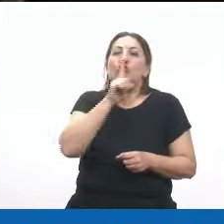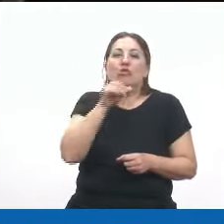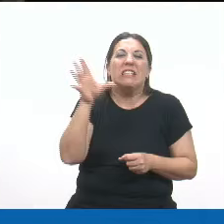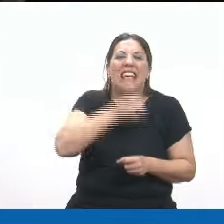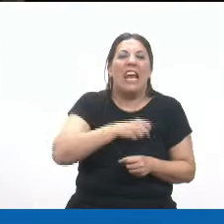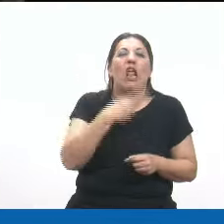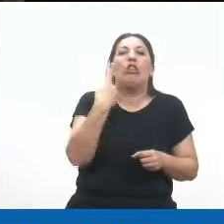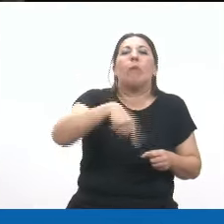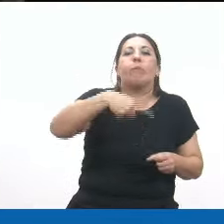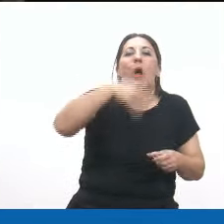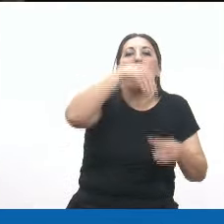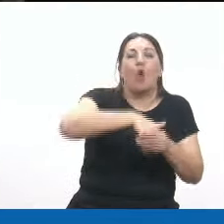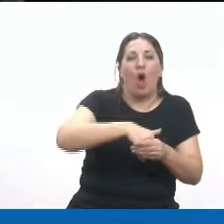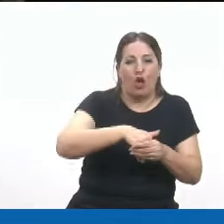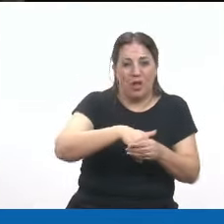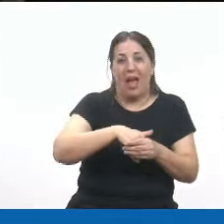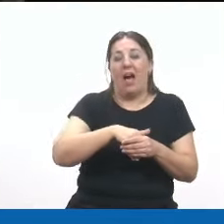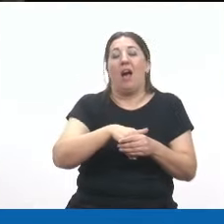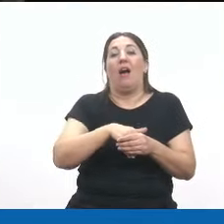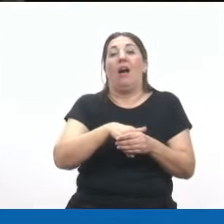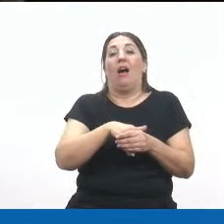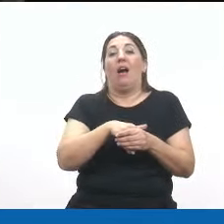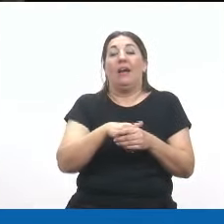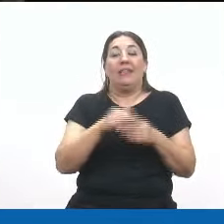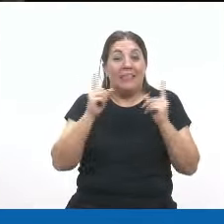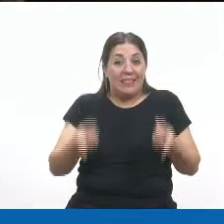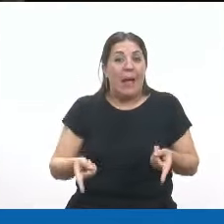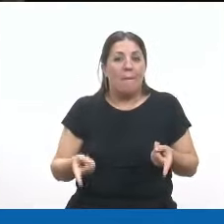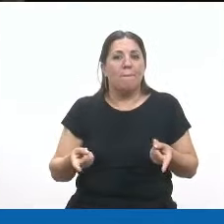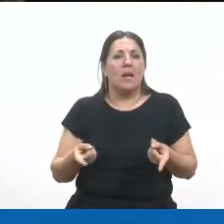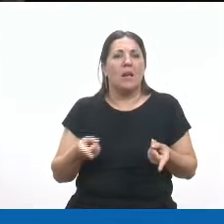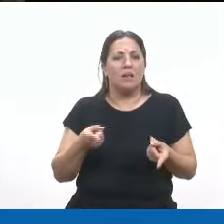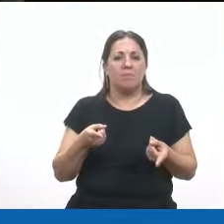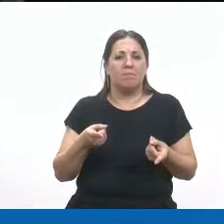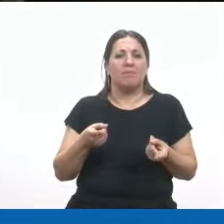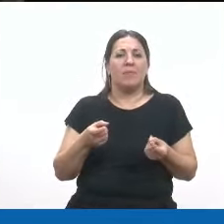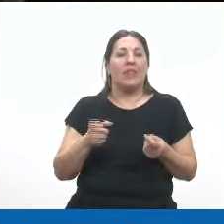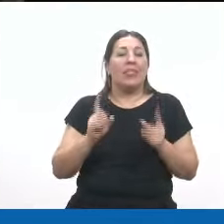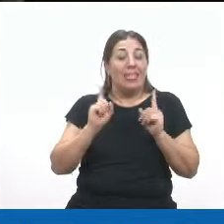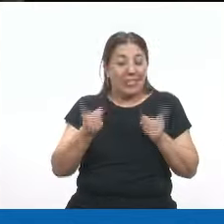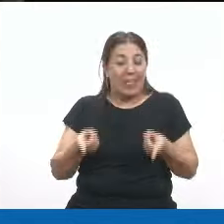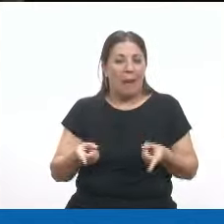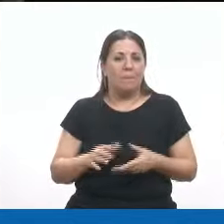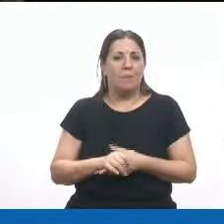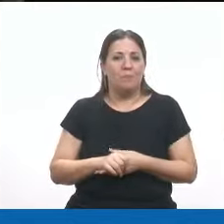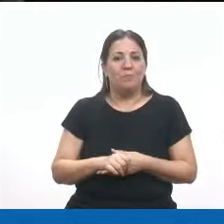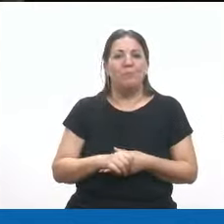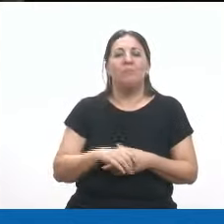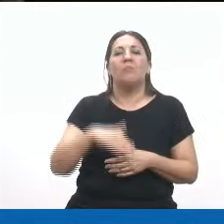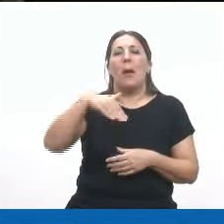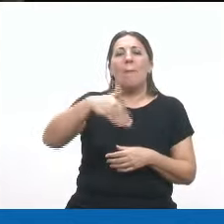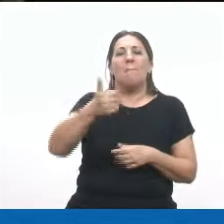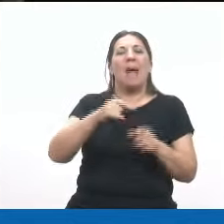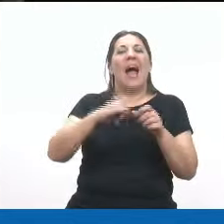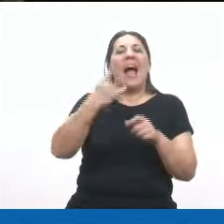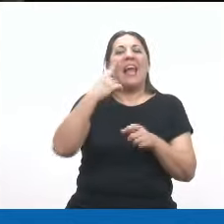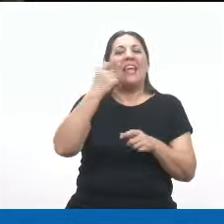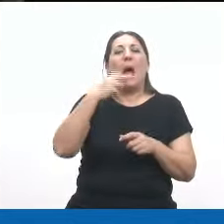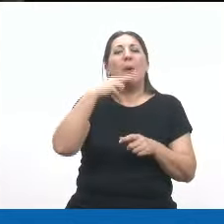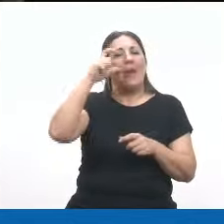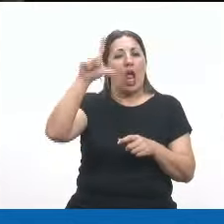votando y concatenado con eso también podemos citar eh a maquiavelo que le